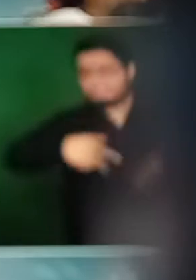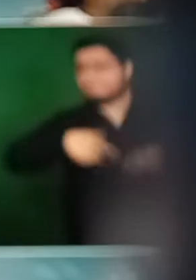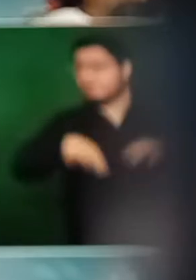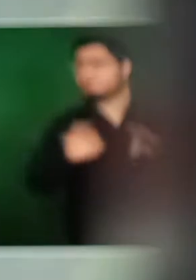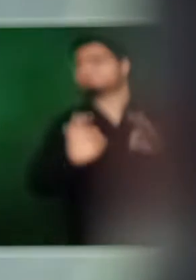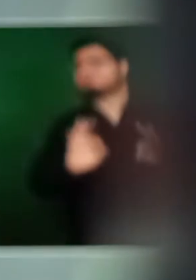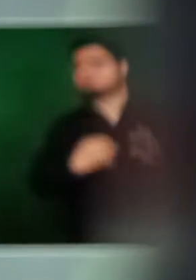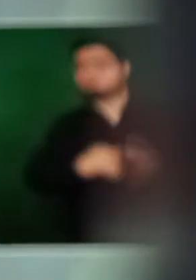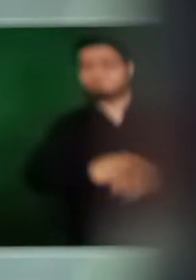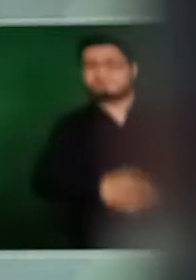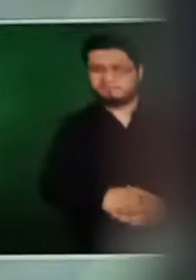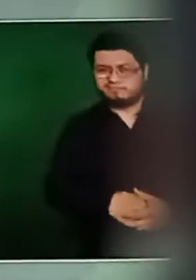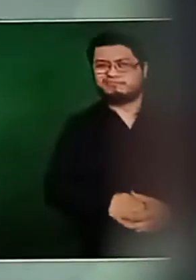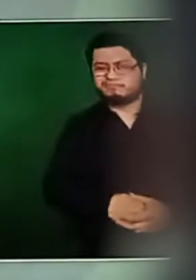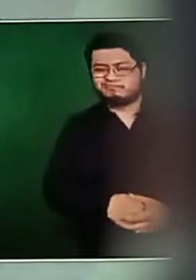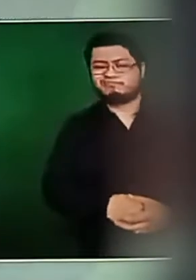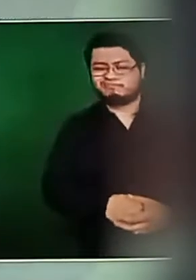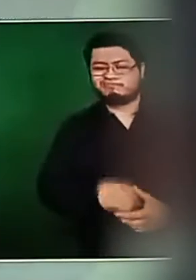ya